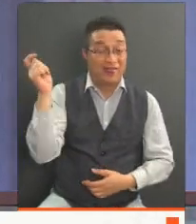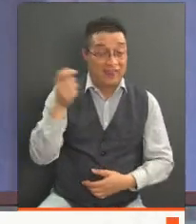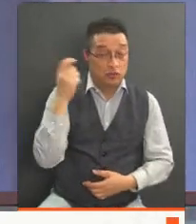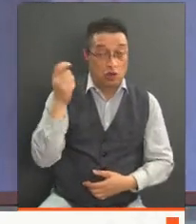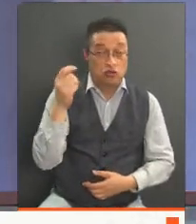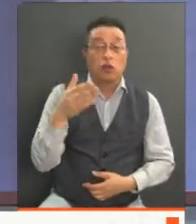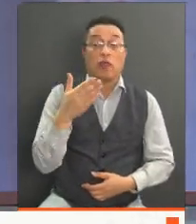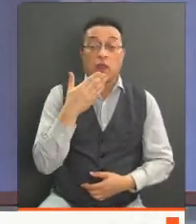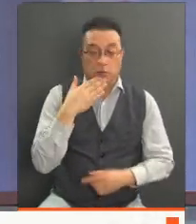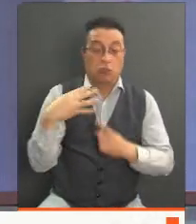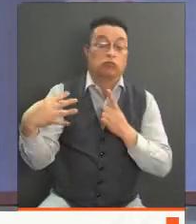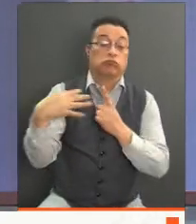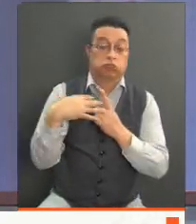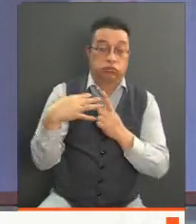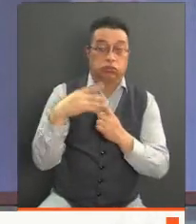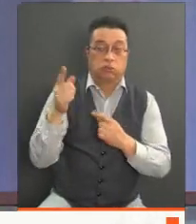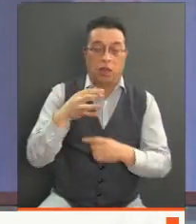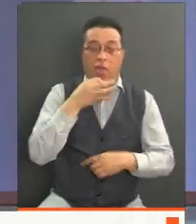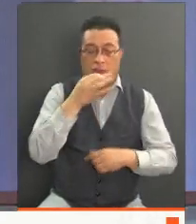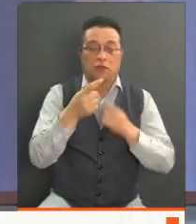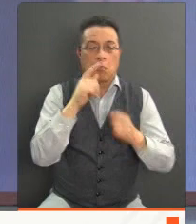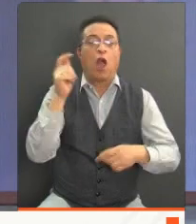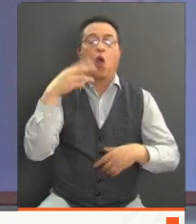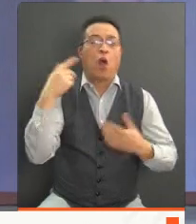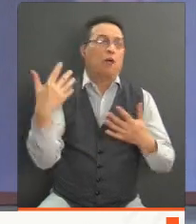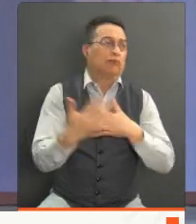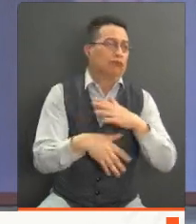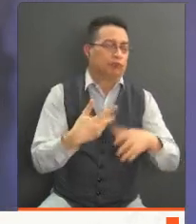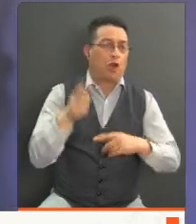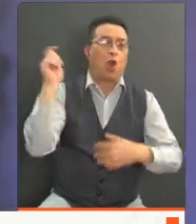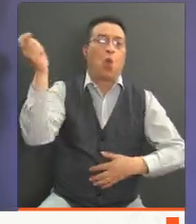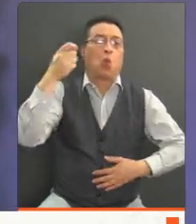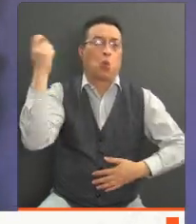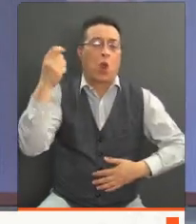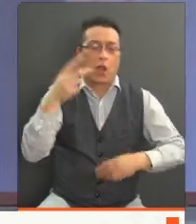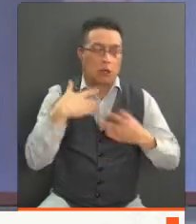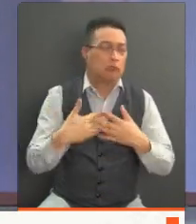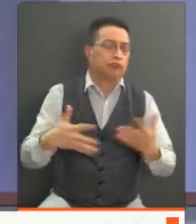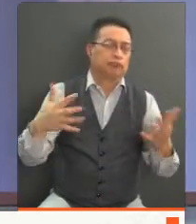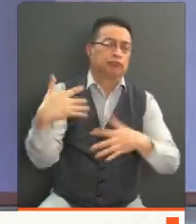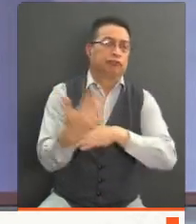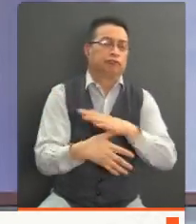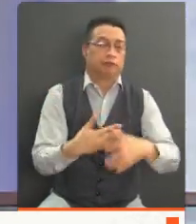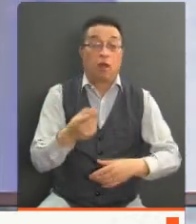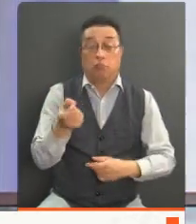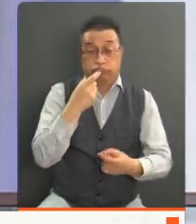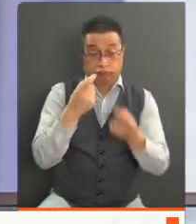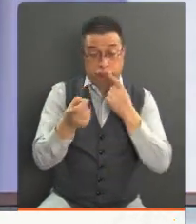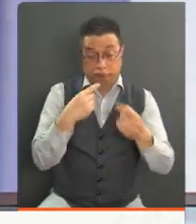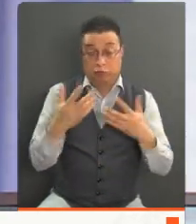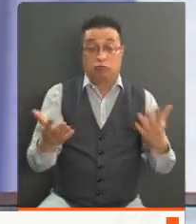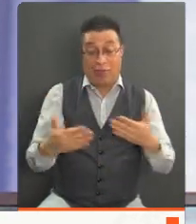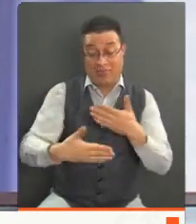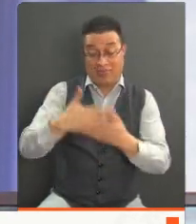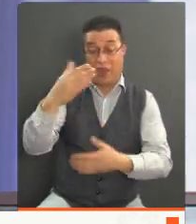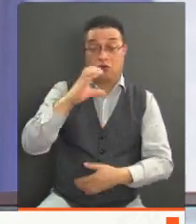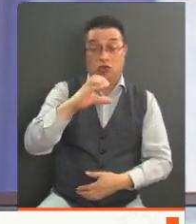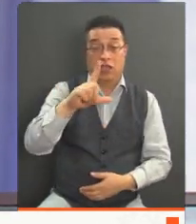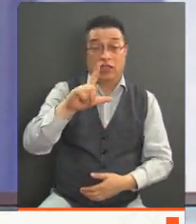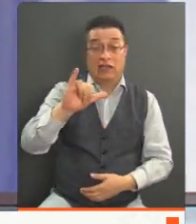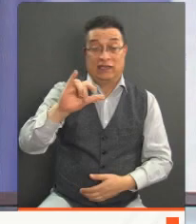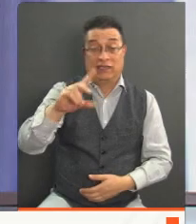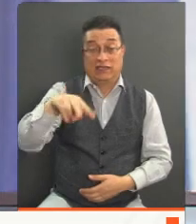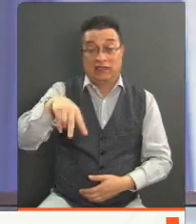listo indicaron la cueca en pelotas me acuerdo perfectamente en la portada del the clinic pero cometimos errores pero tratamos de ir mejorando